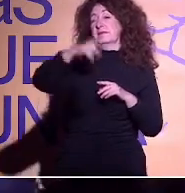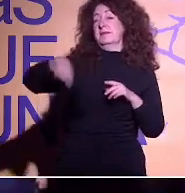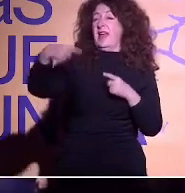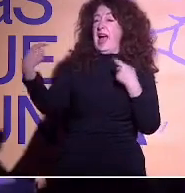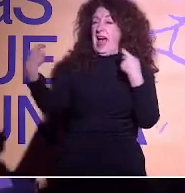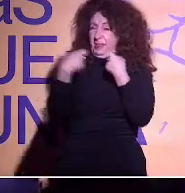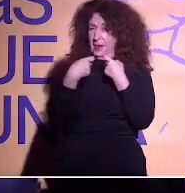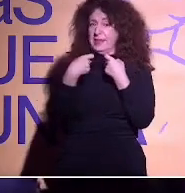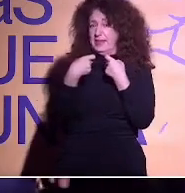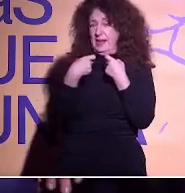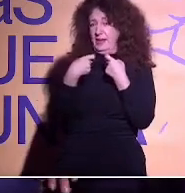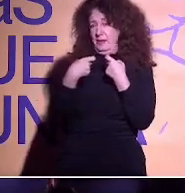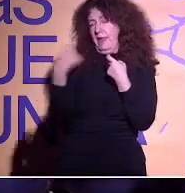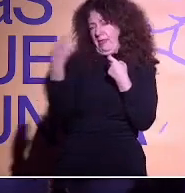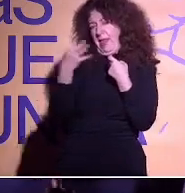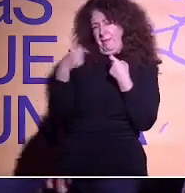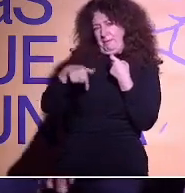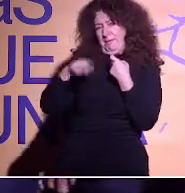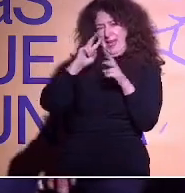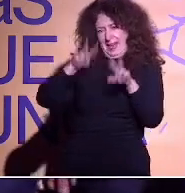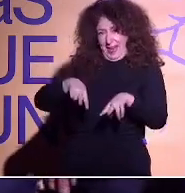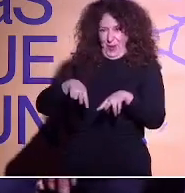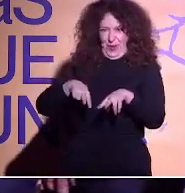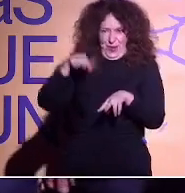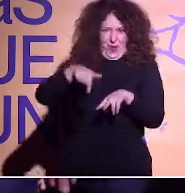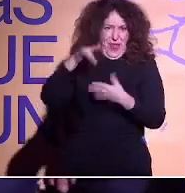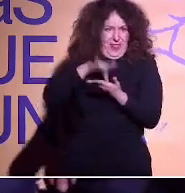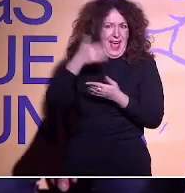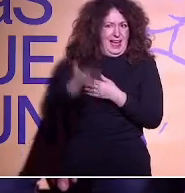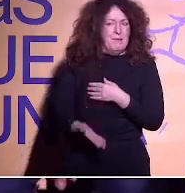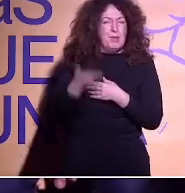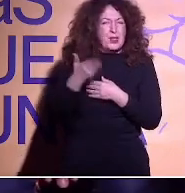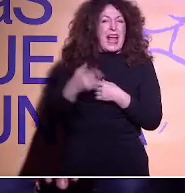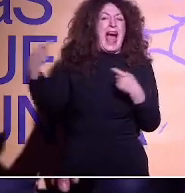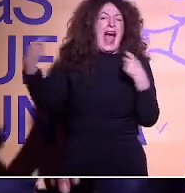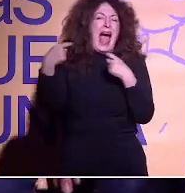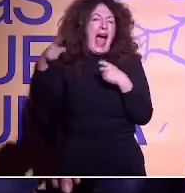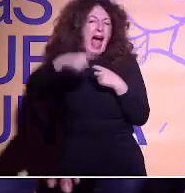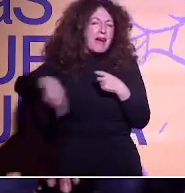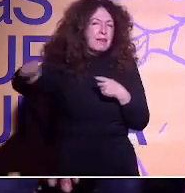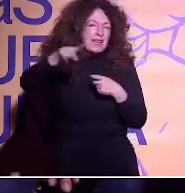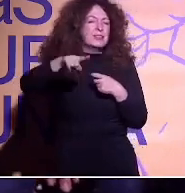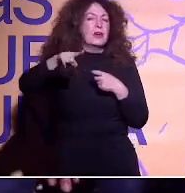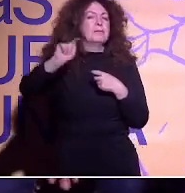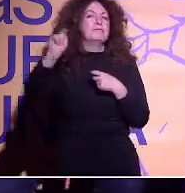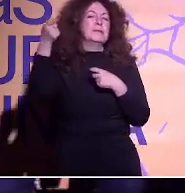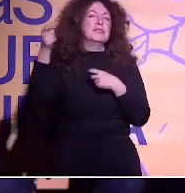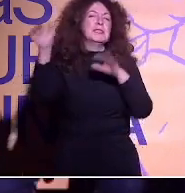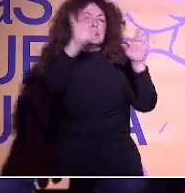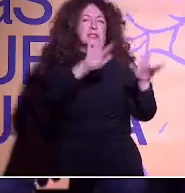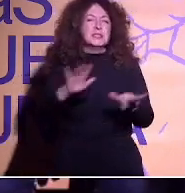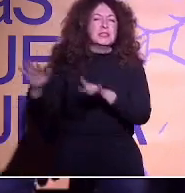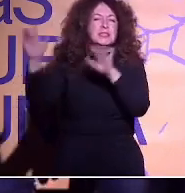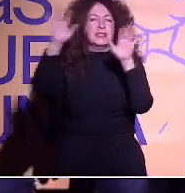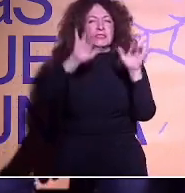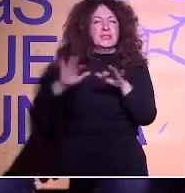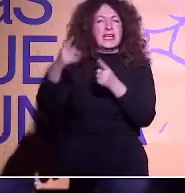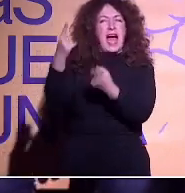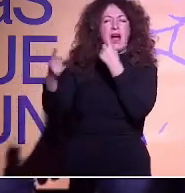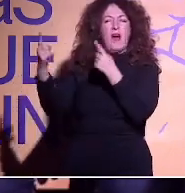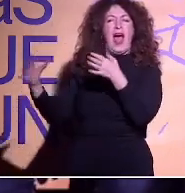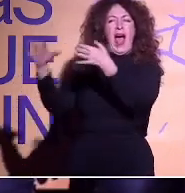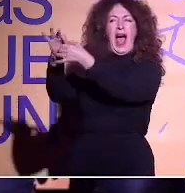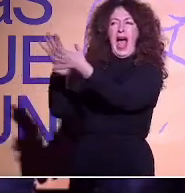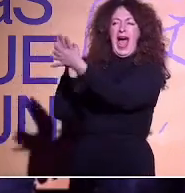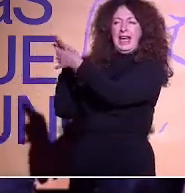el reconocerlo en un día importante como hoy ha logrado convencer a una parte de nuestros aliados de